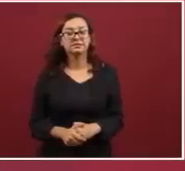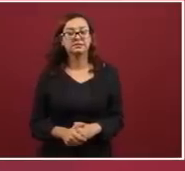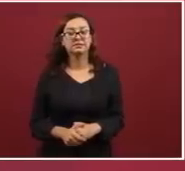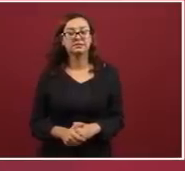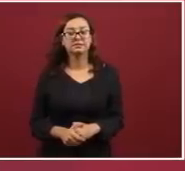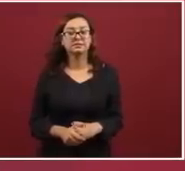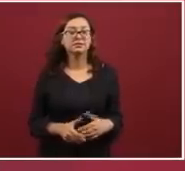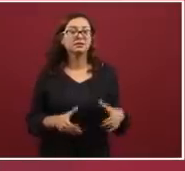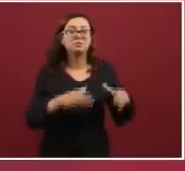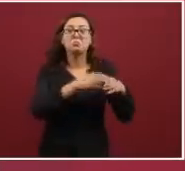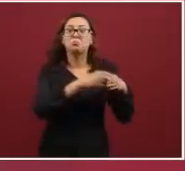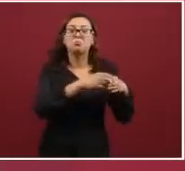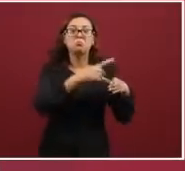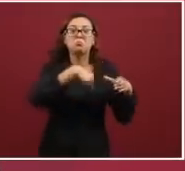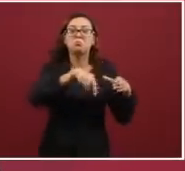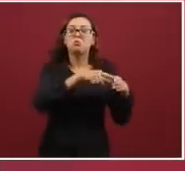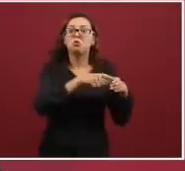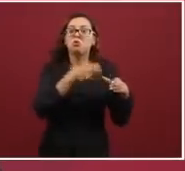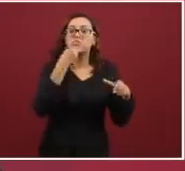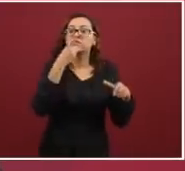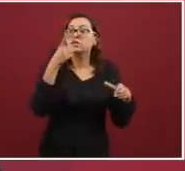que es lo mismo.